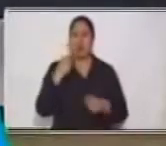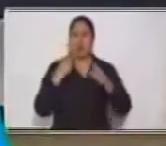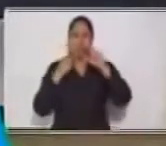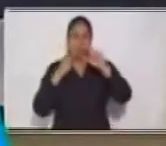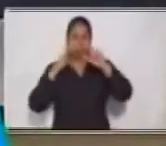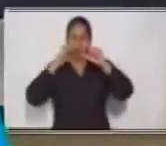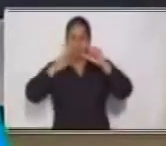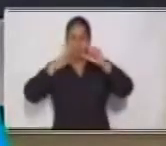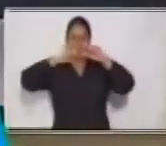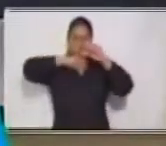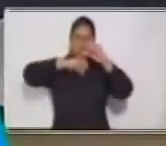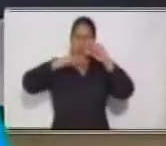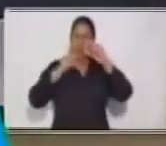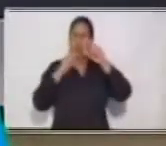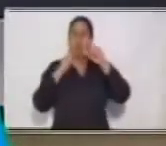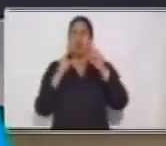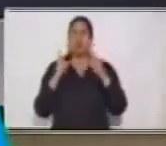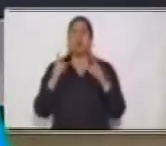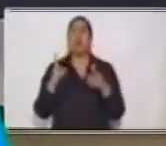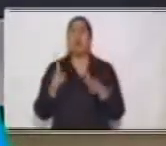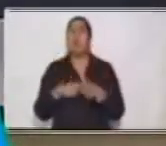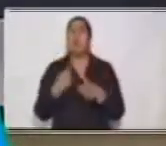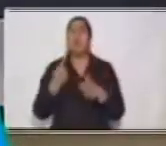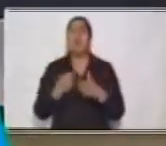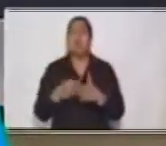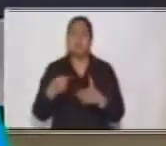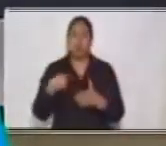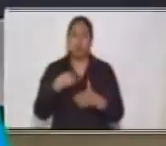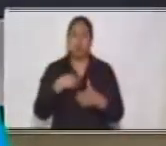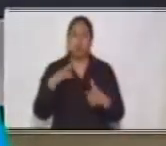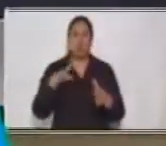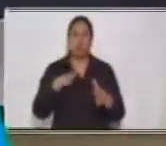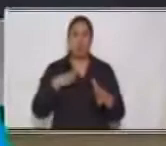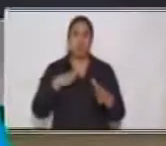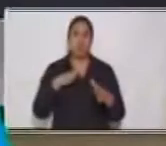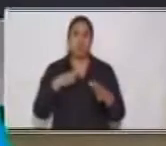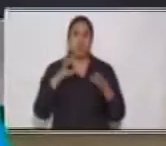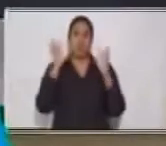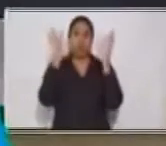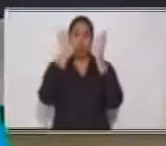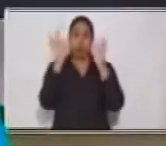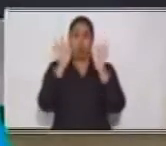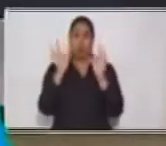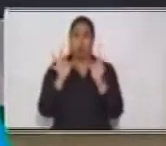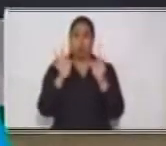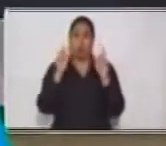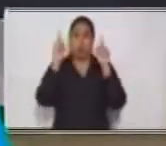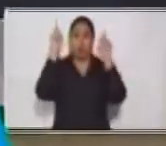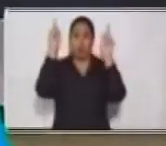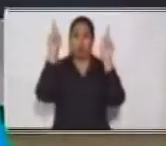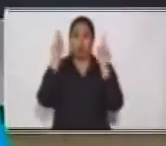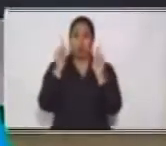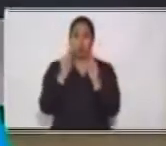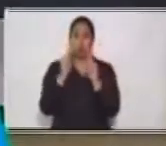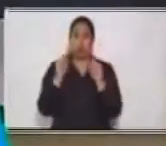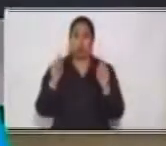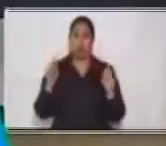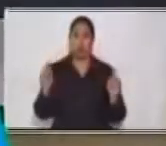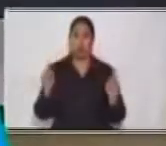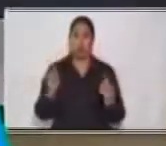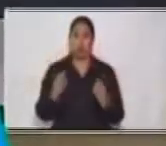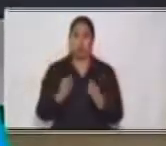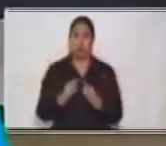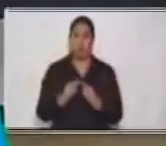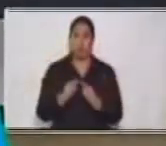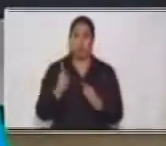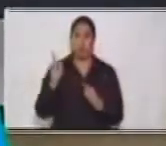cónica es cuando tenemos este sólido, que tenemos acá un cono y tenemos